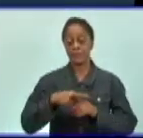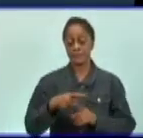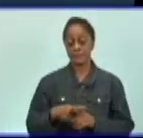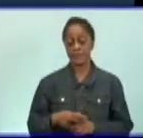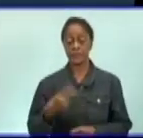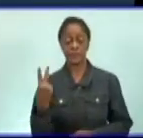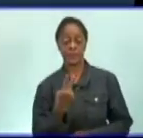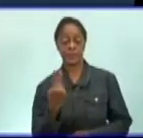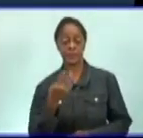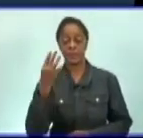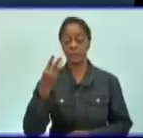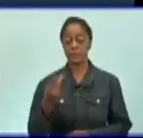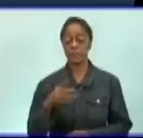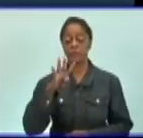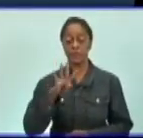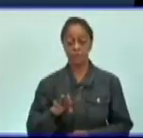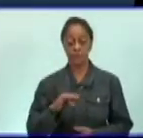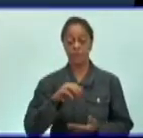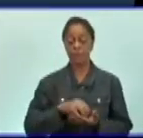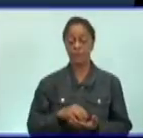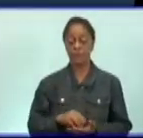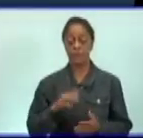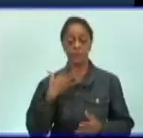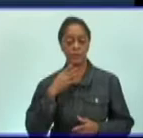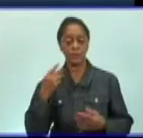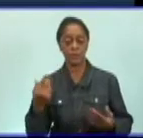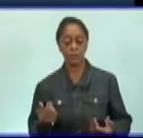estos dos números de cuatro lugares, que sería